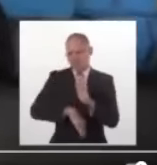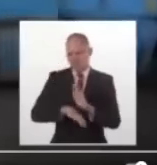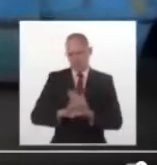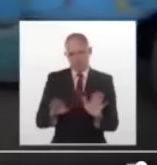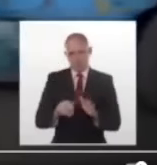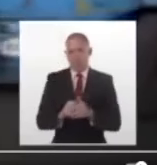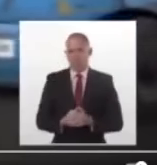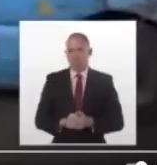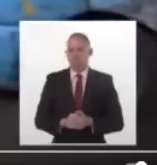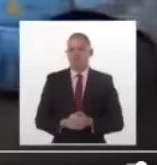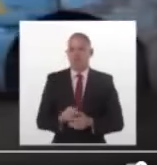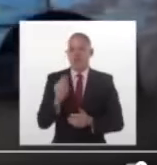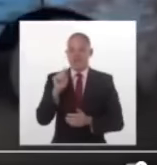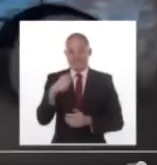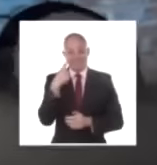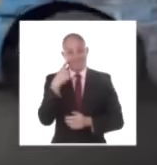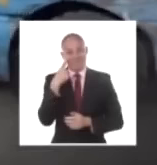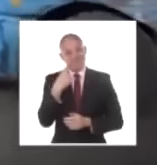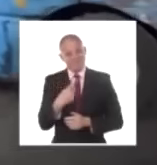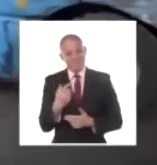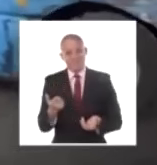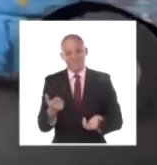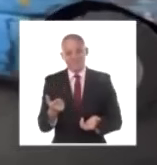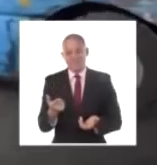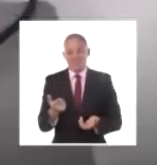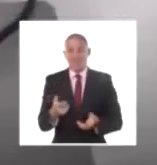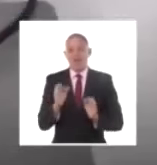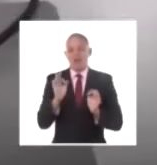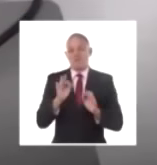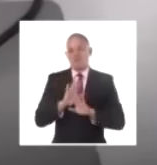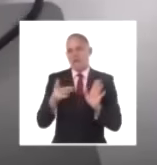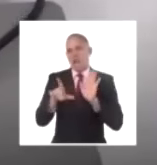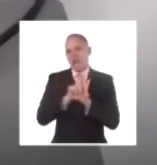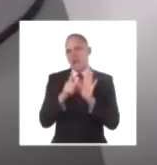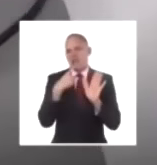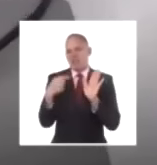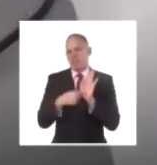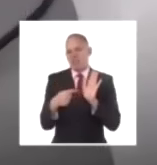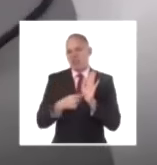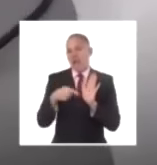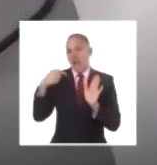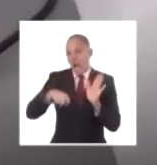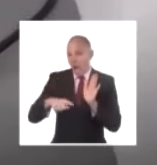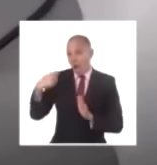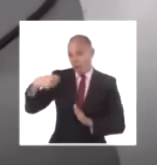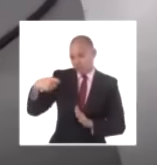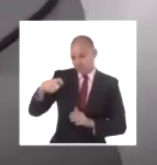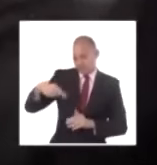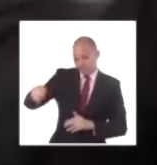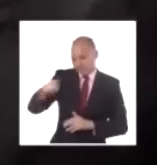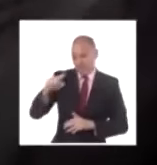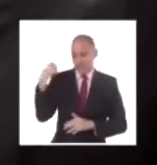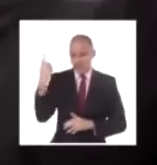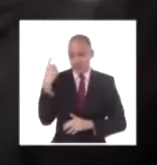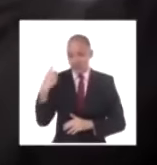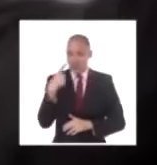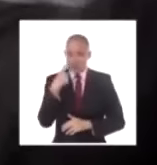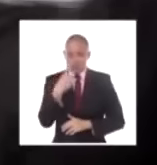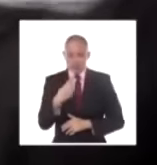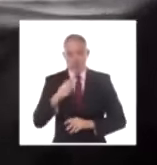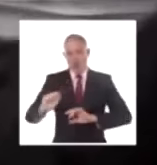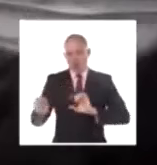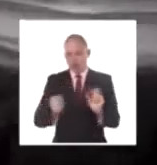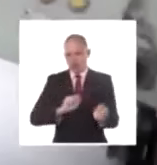En este, como en otros casos, y de acuerdo a las garantías legales, la Fiscalía General de la República se mantiene con el control